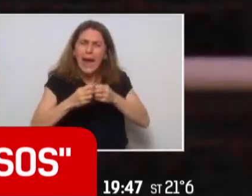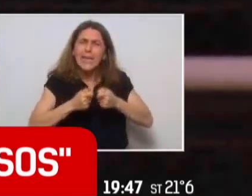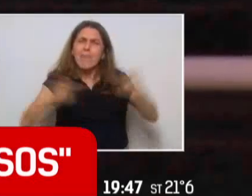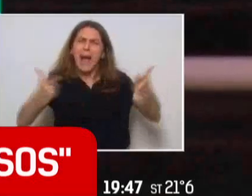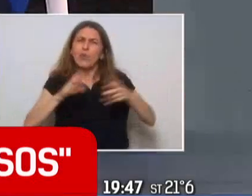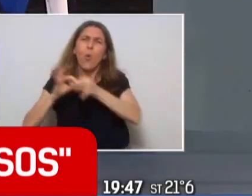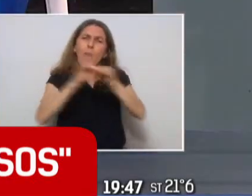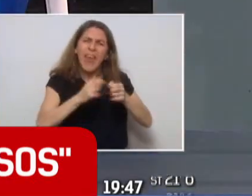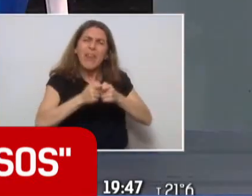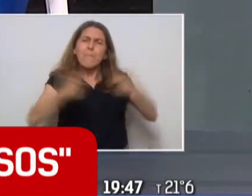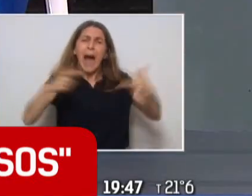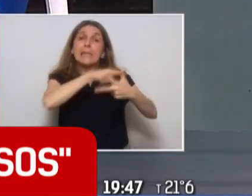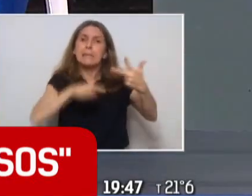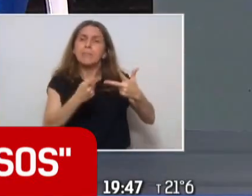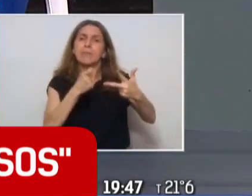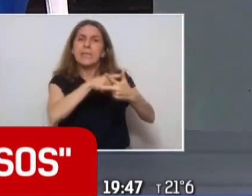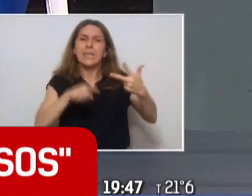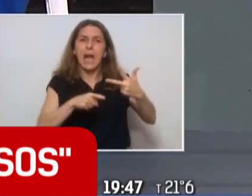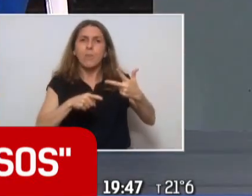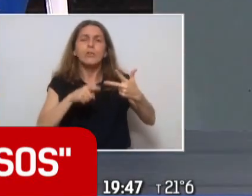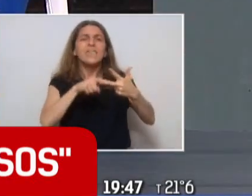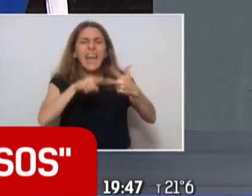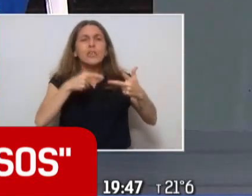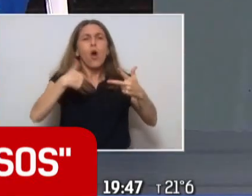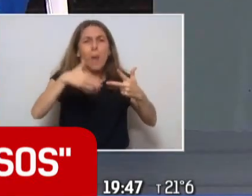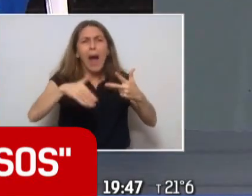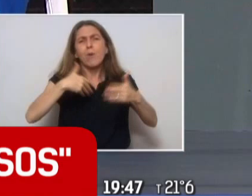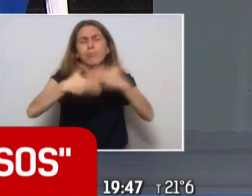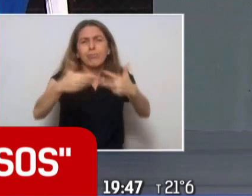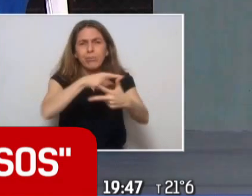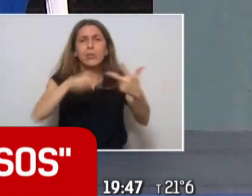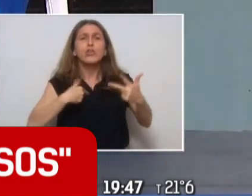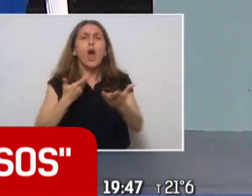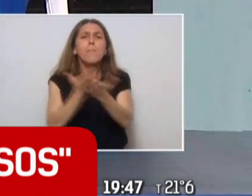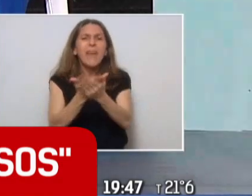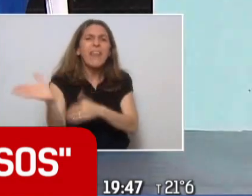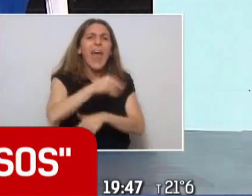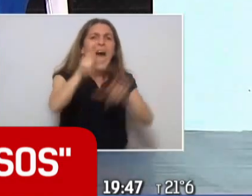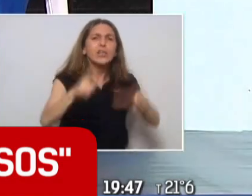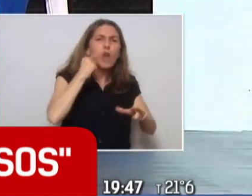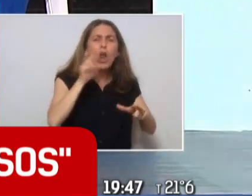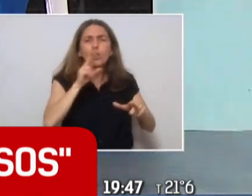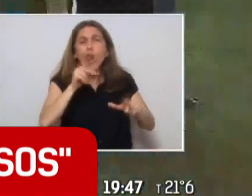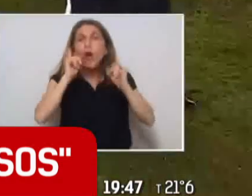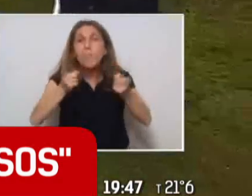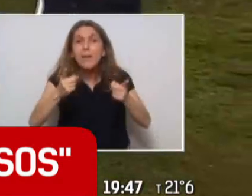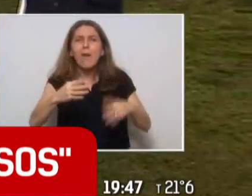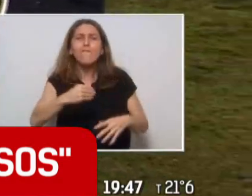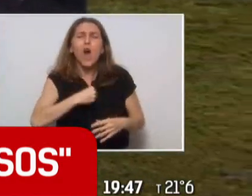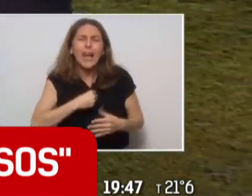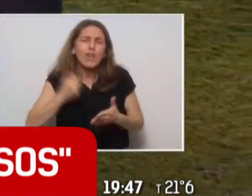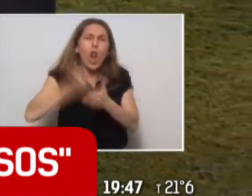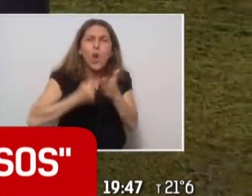más unidad. Eso es lo que necesitamos, eso es lo que vamos a hacer. Yo les pido a todos y todas que con esa